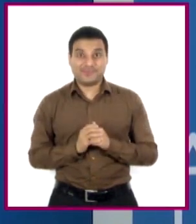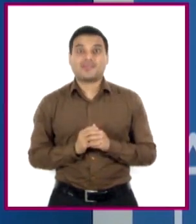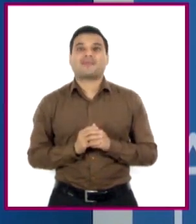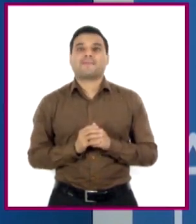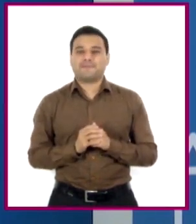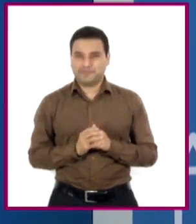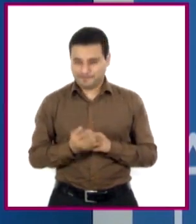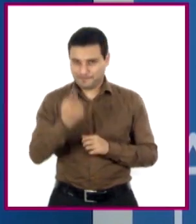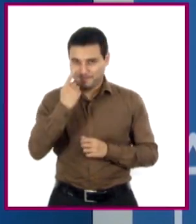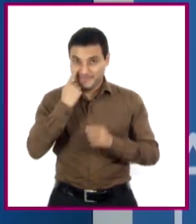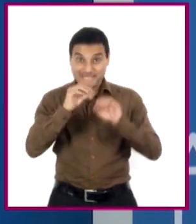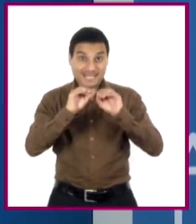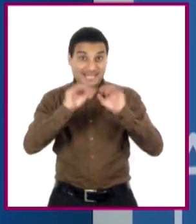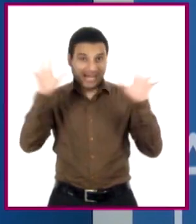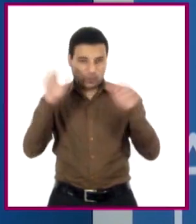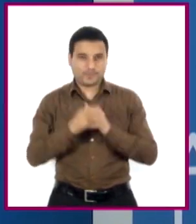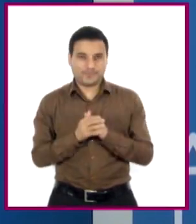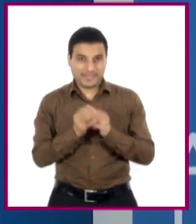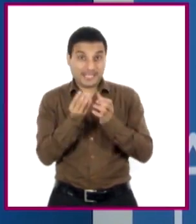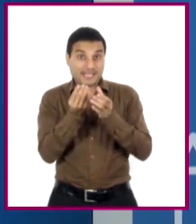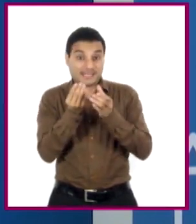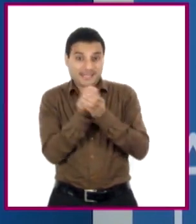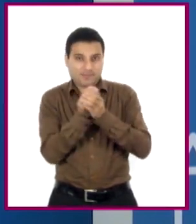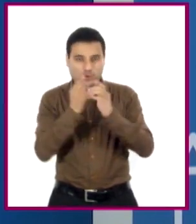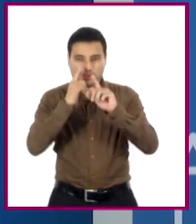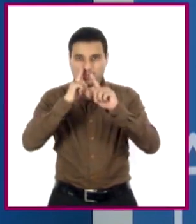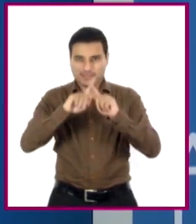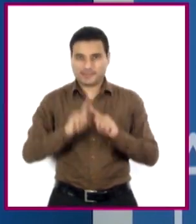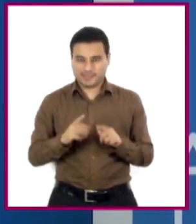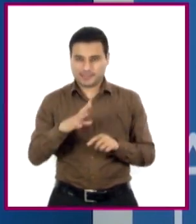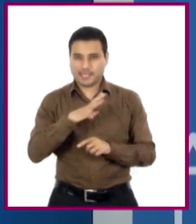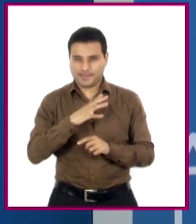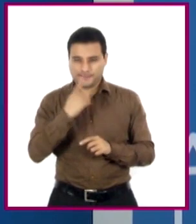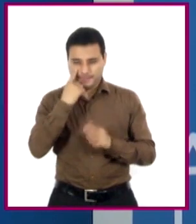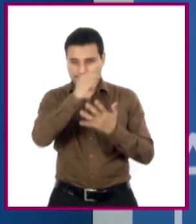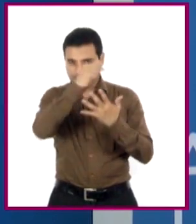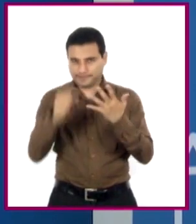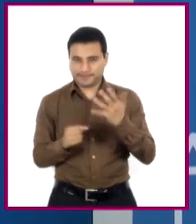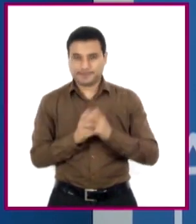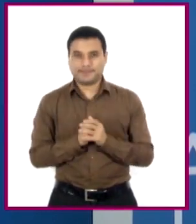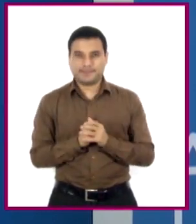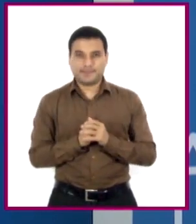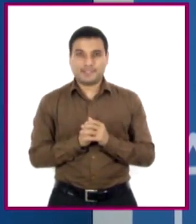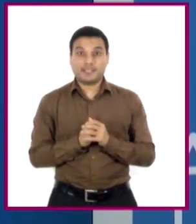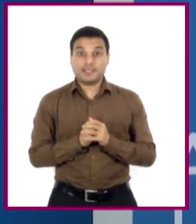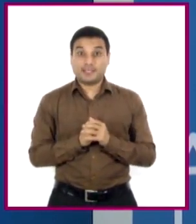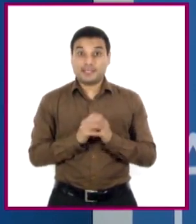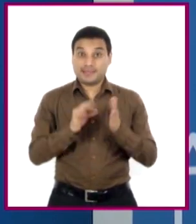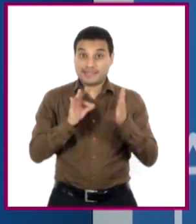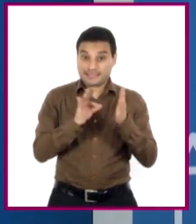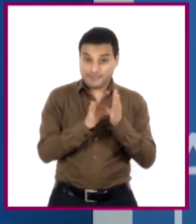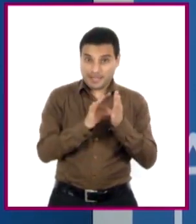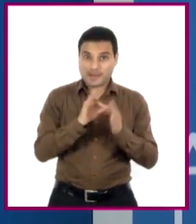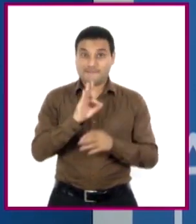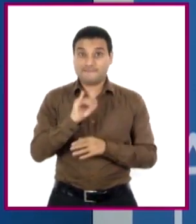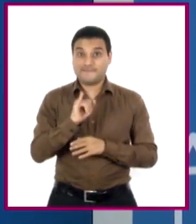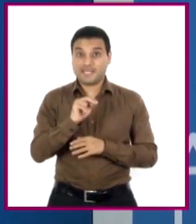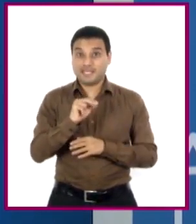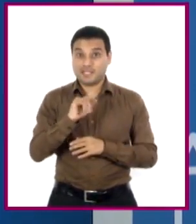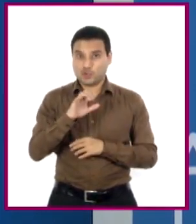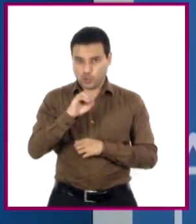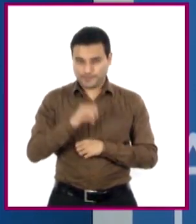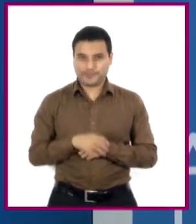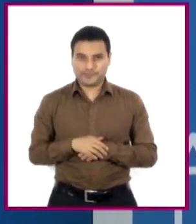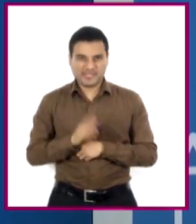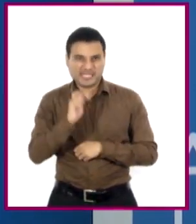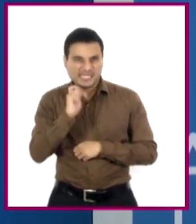a dejar en claro los tipos de decimales que hasta el momento hemos revisado. Decimal finito o exacto es